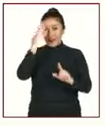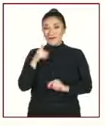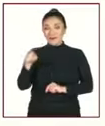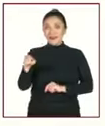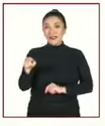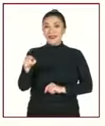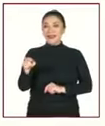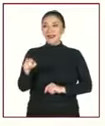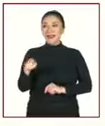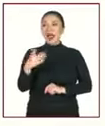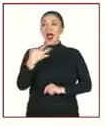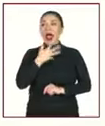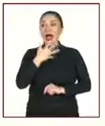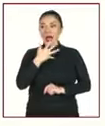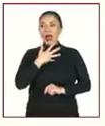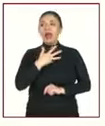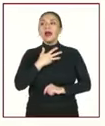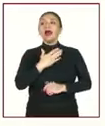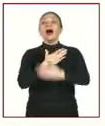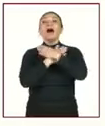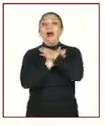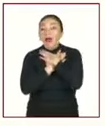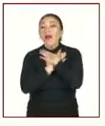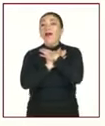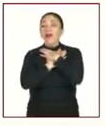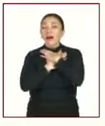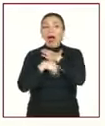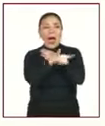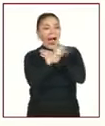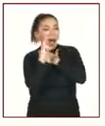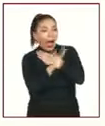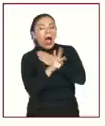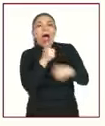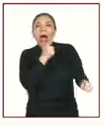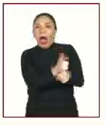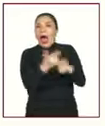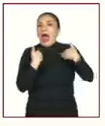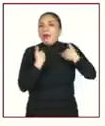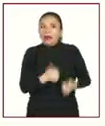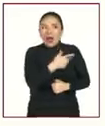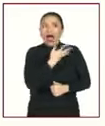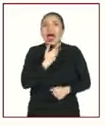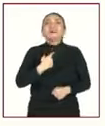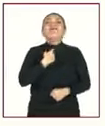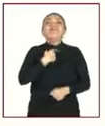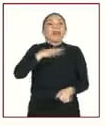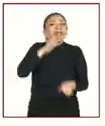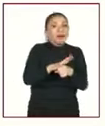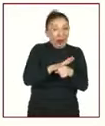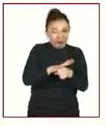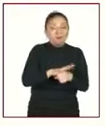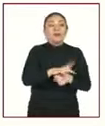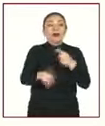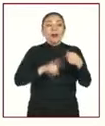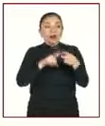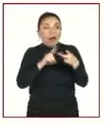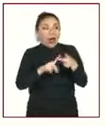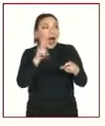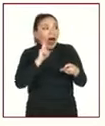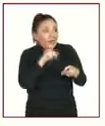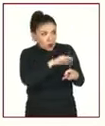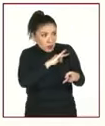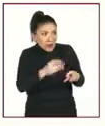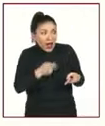tenemos la señal universal. Aquí sería, en segundo paso, tratar de que hable o que nos diga qué